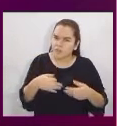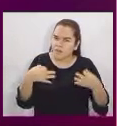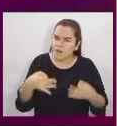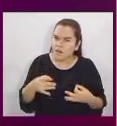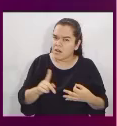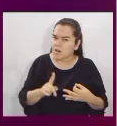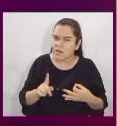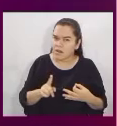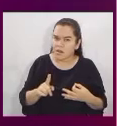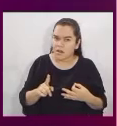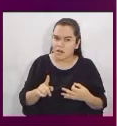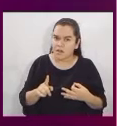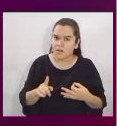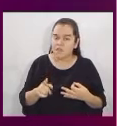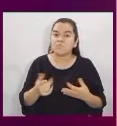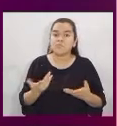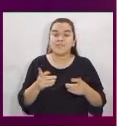no muy normal,